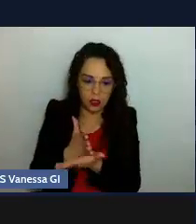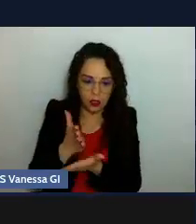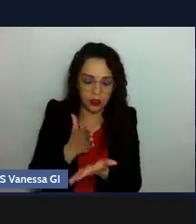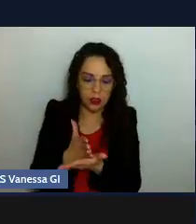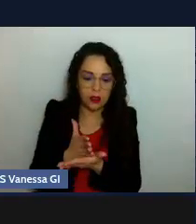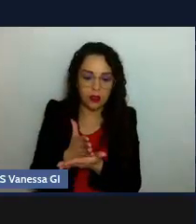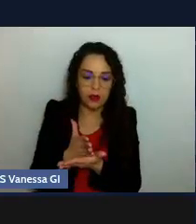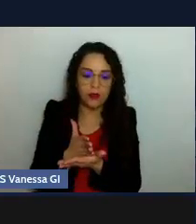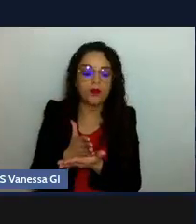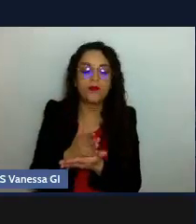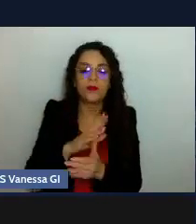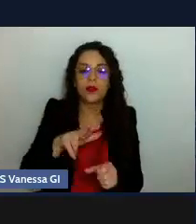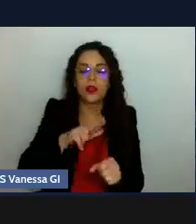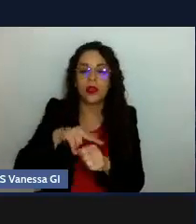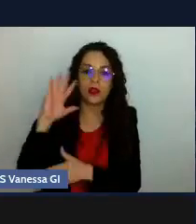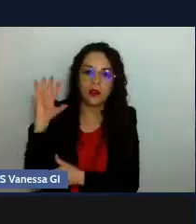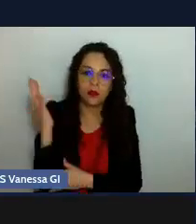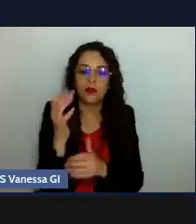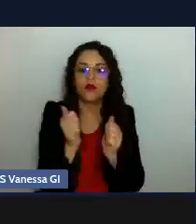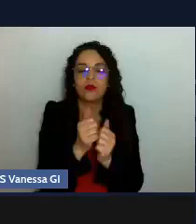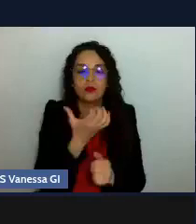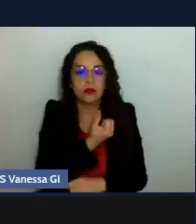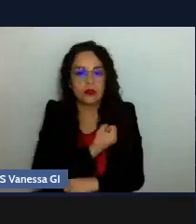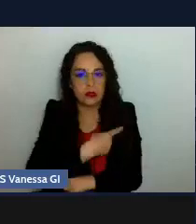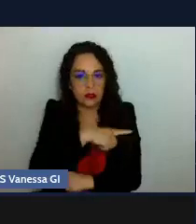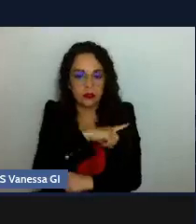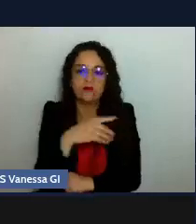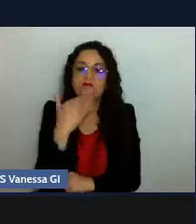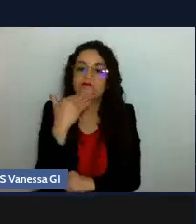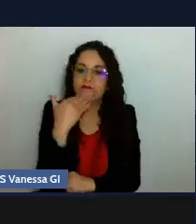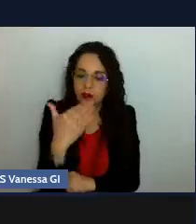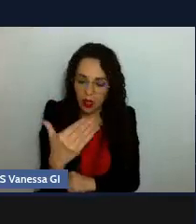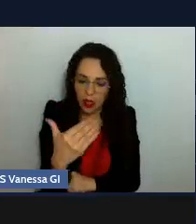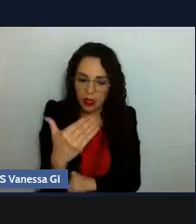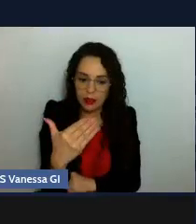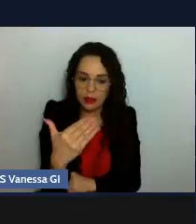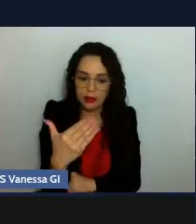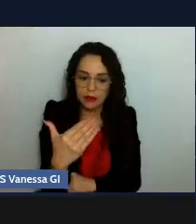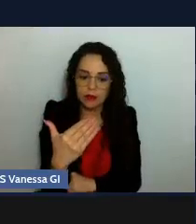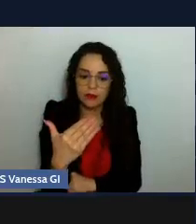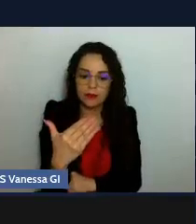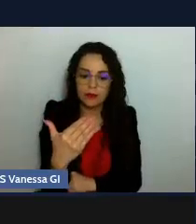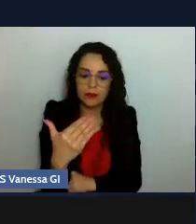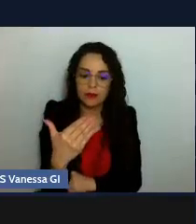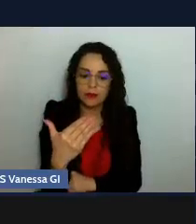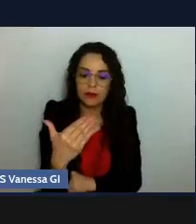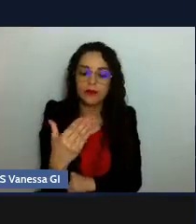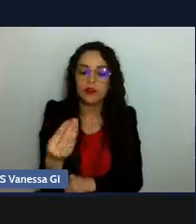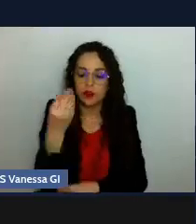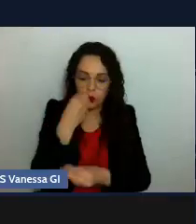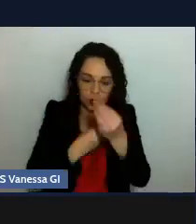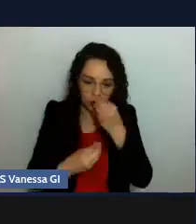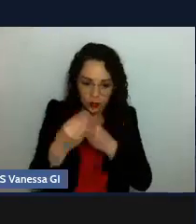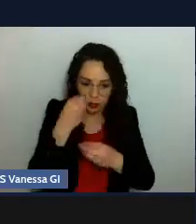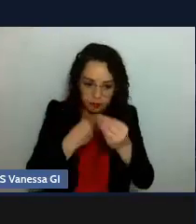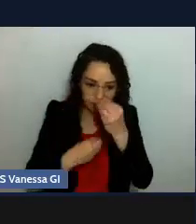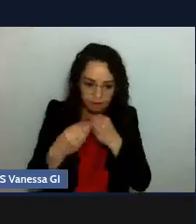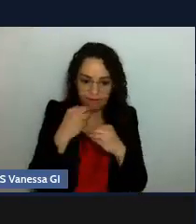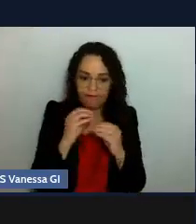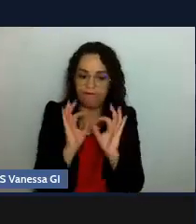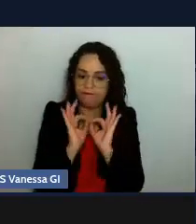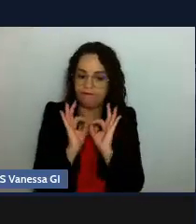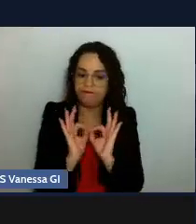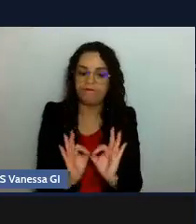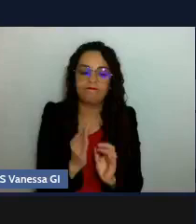medio ambiente saludable, el acceso a una alimentación saludable,